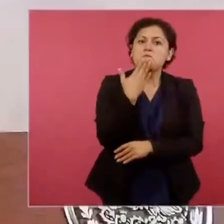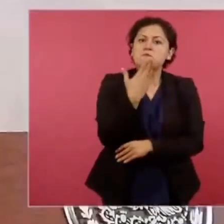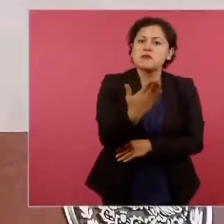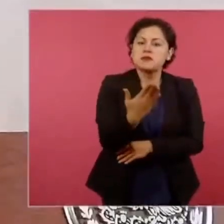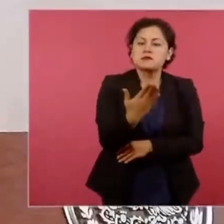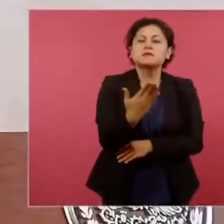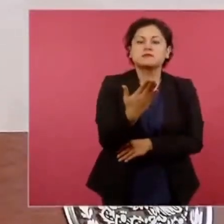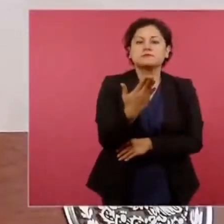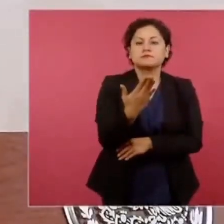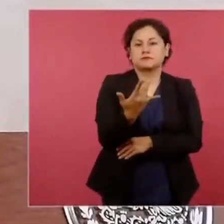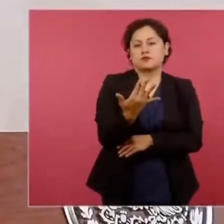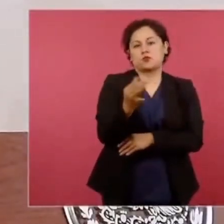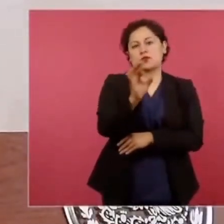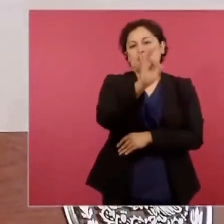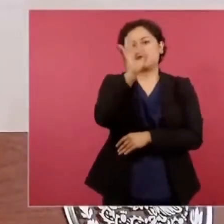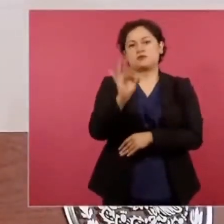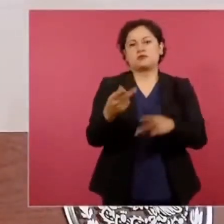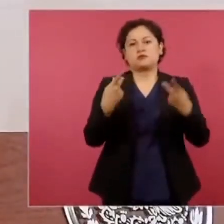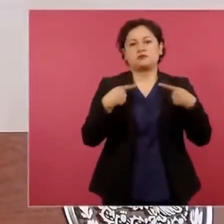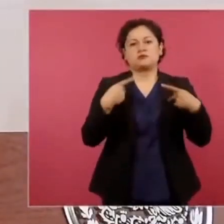del 50%.